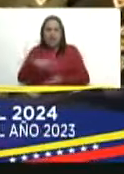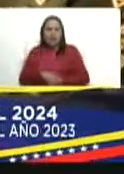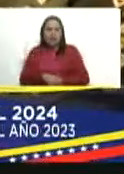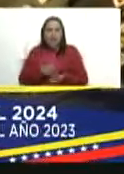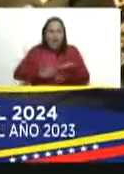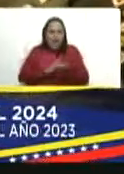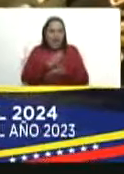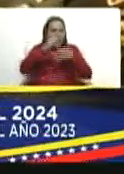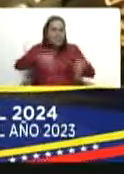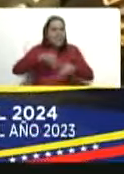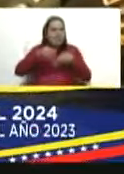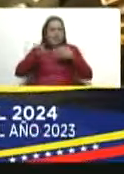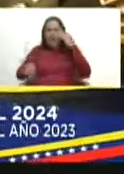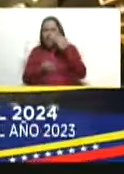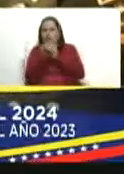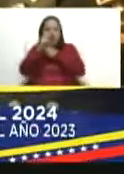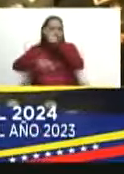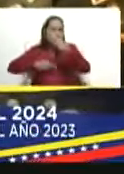siempre, traidores nunca,